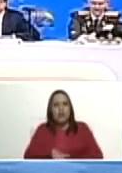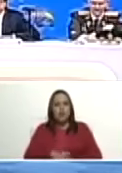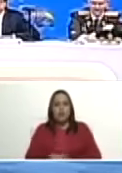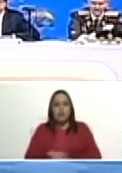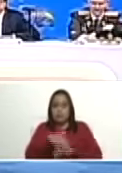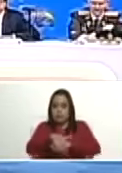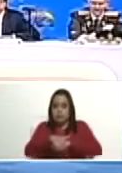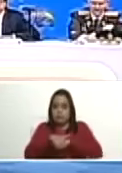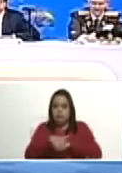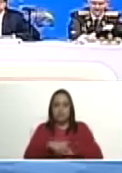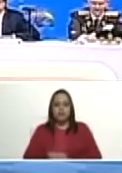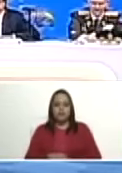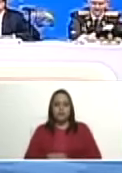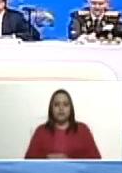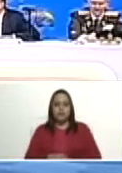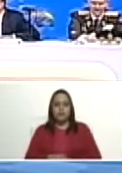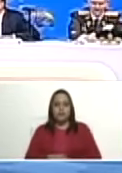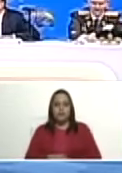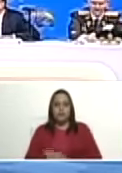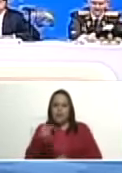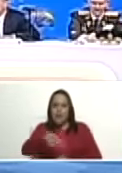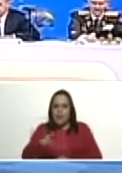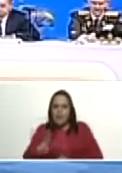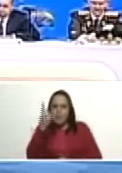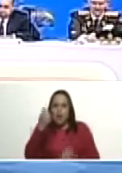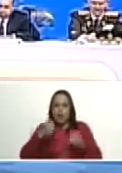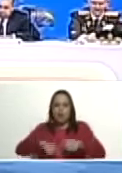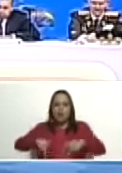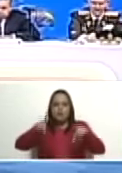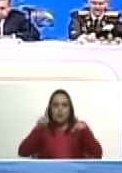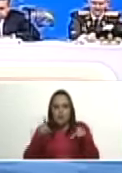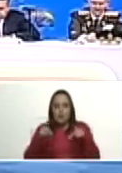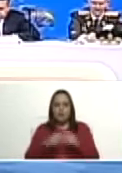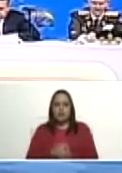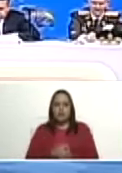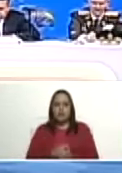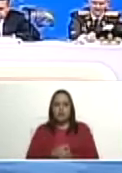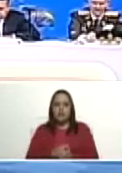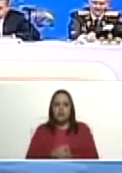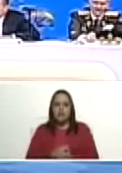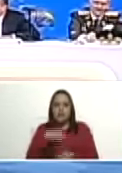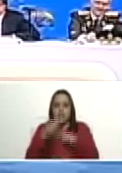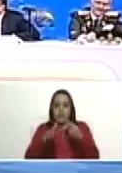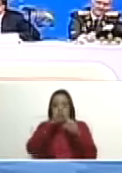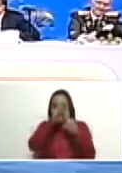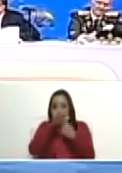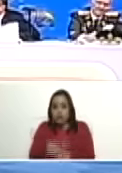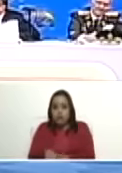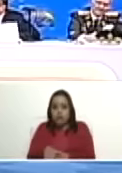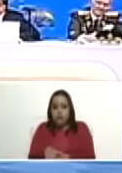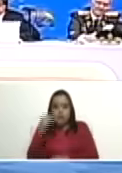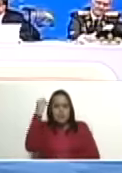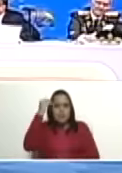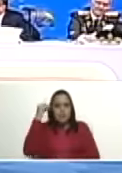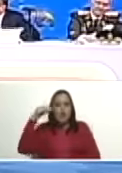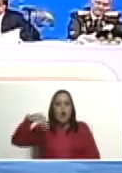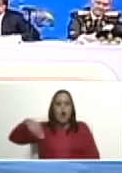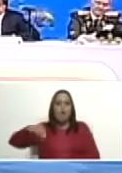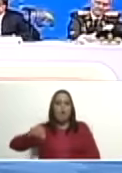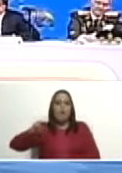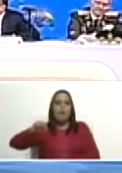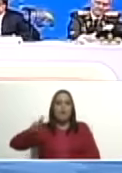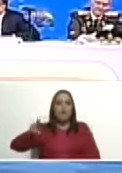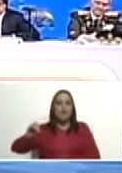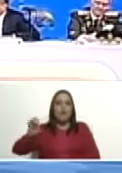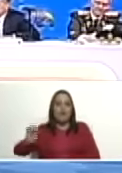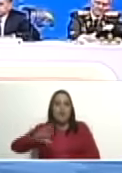Británico. Esta fue la primera oportunidad donde se impuso la doctrina Monroe para